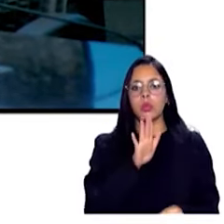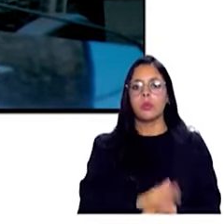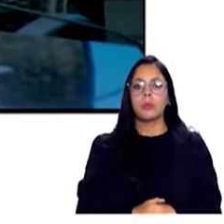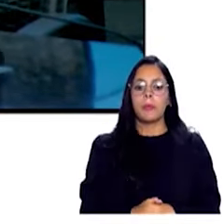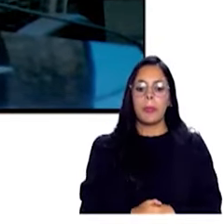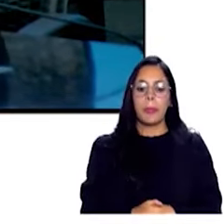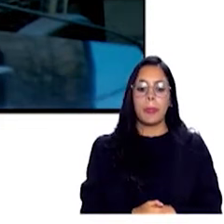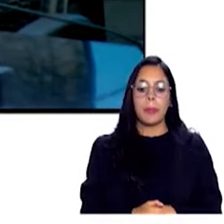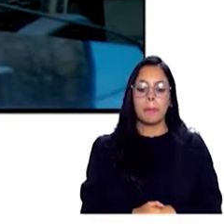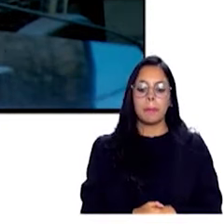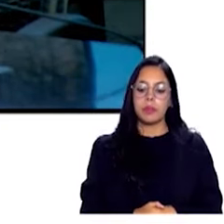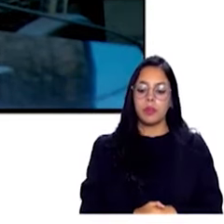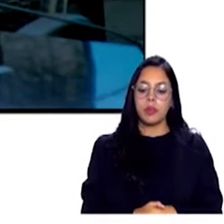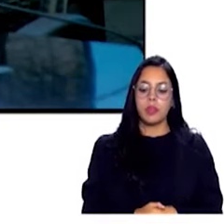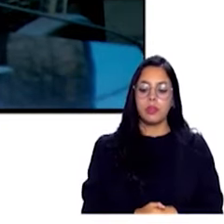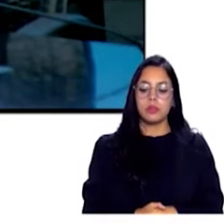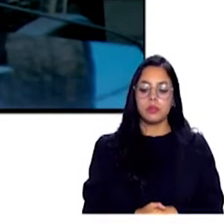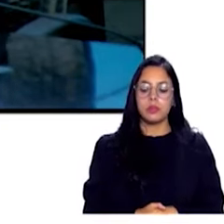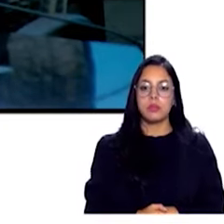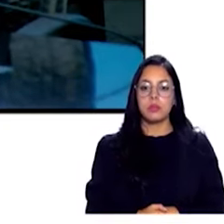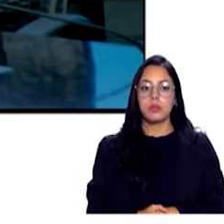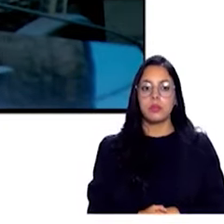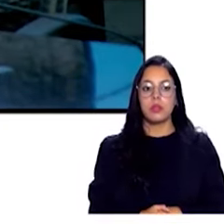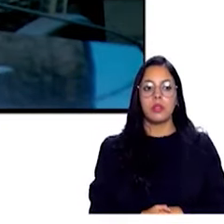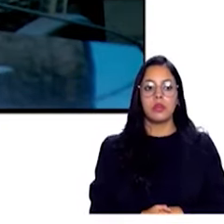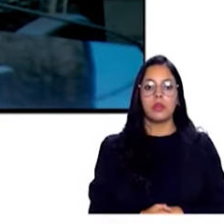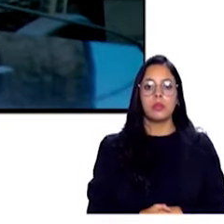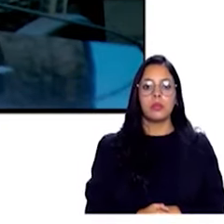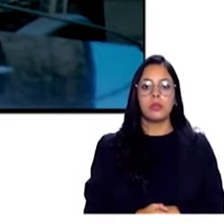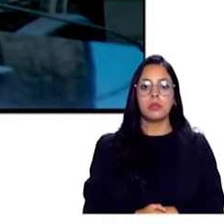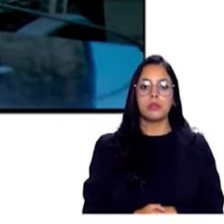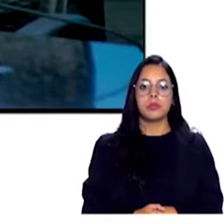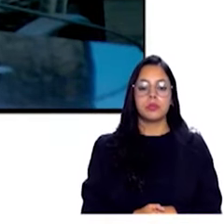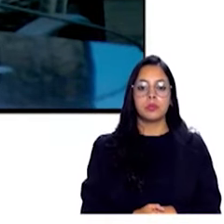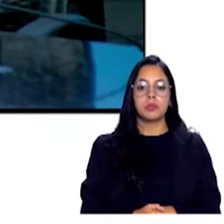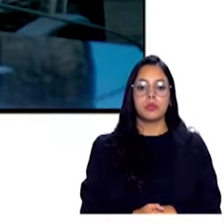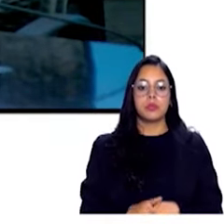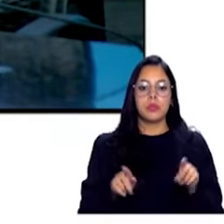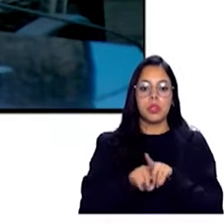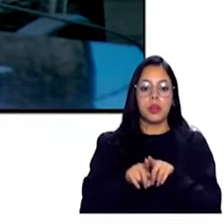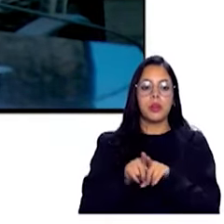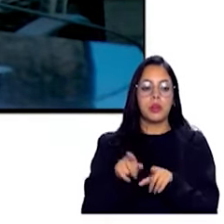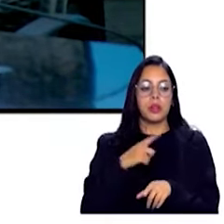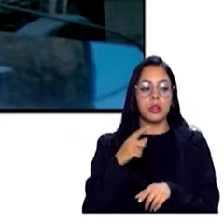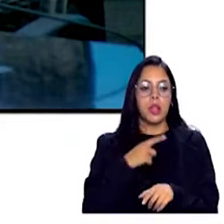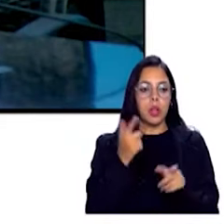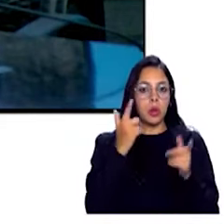otros supuestos deios cada vez más restrictivos precisamente por la singular